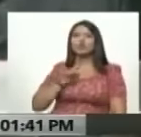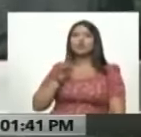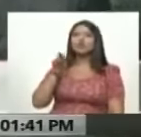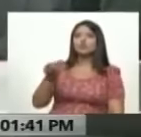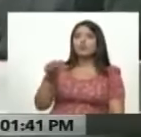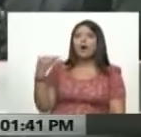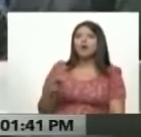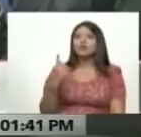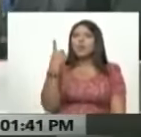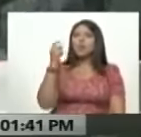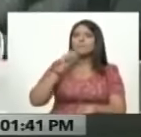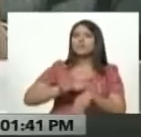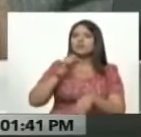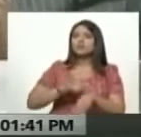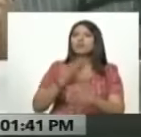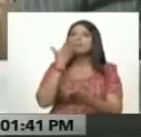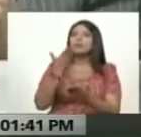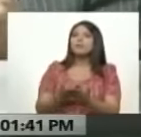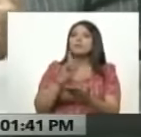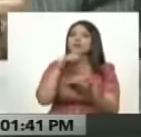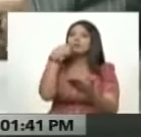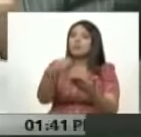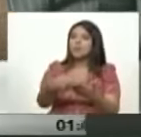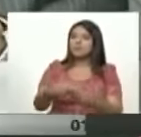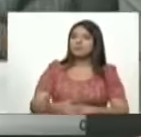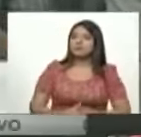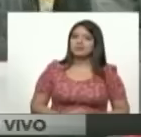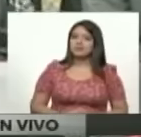queda 1 minuto para postular.